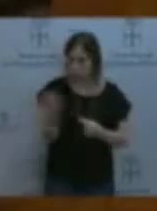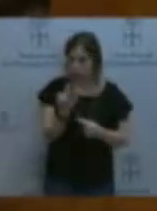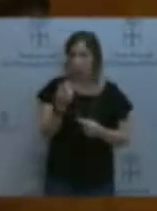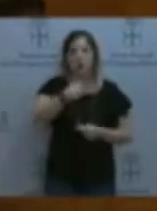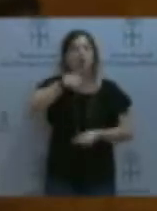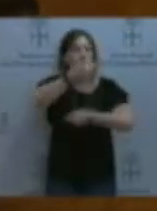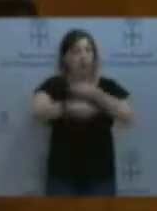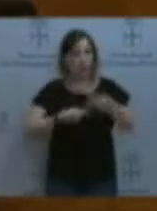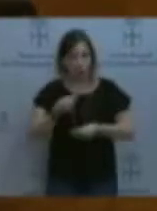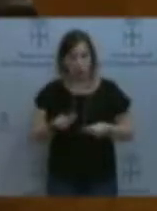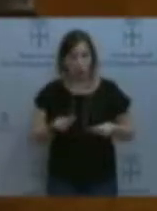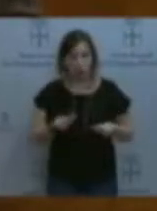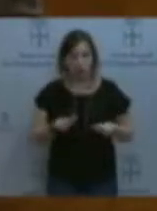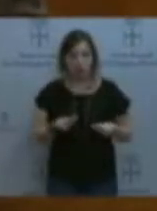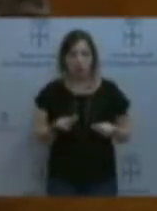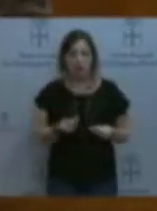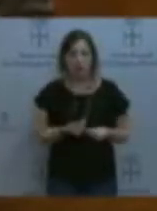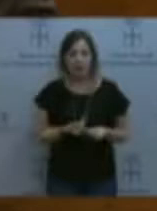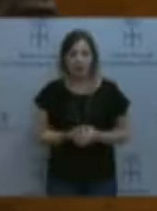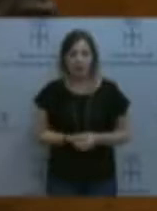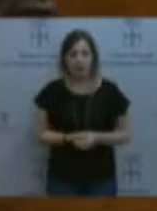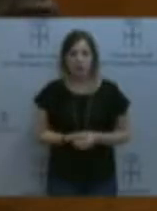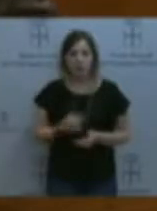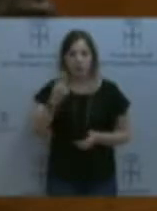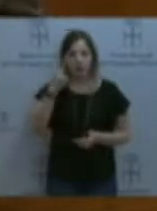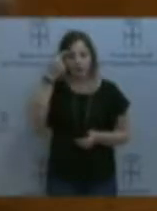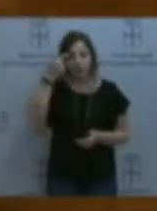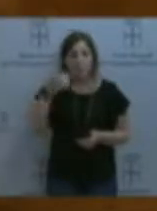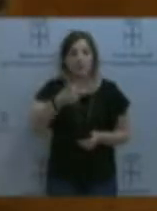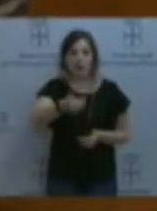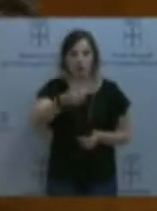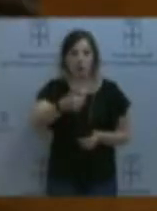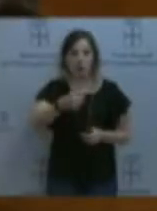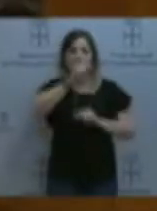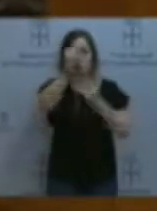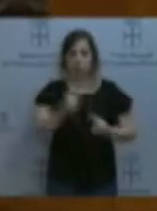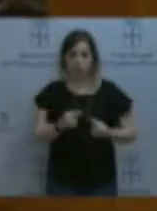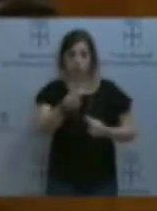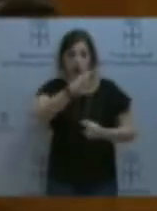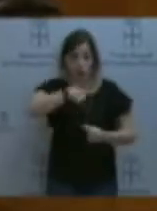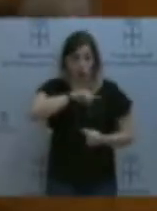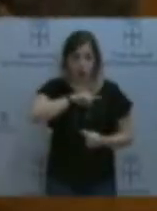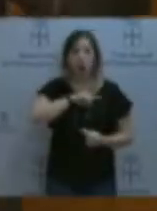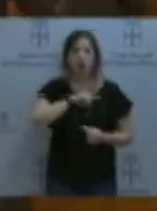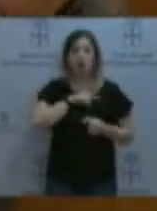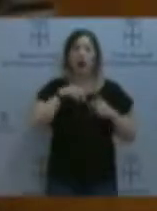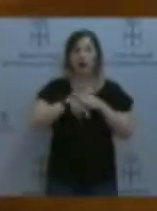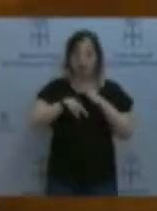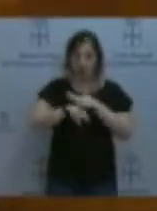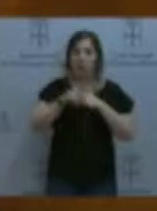la previsión presupuestaria que estamos tramitando internamente en la elaboración del presupuesto, con una